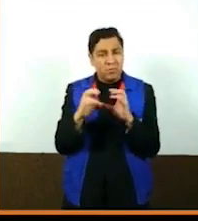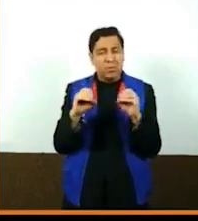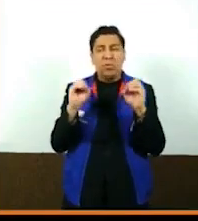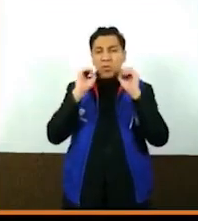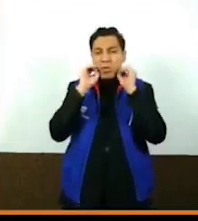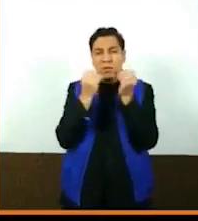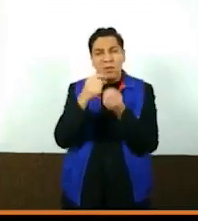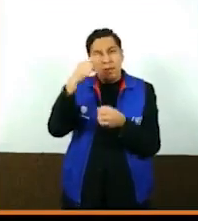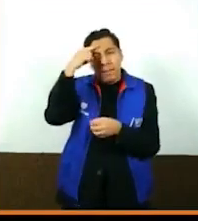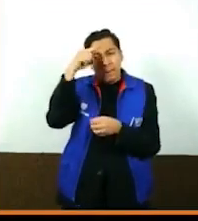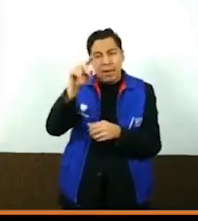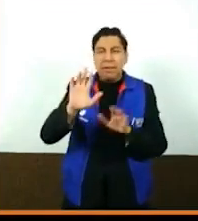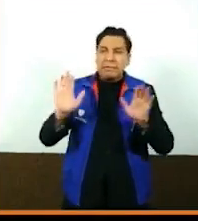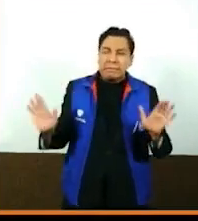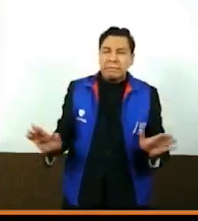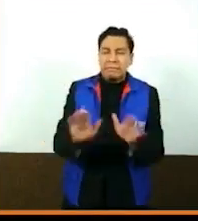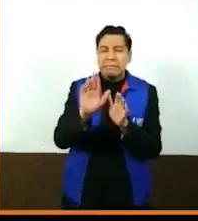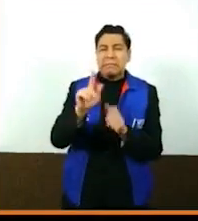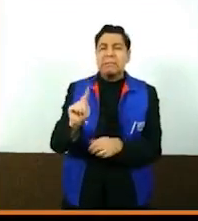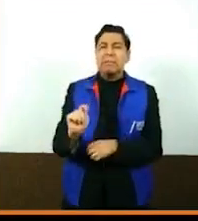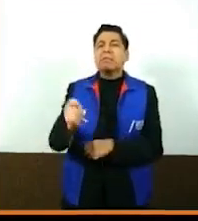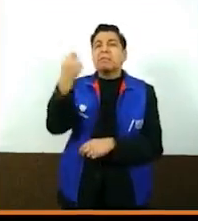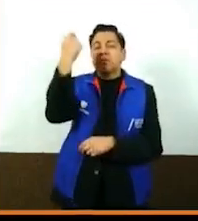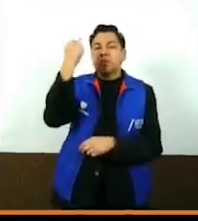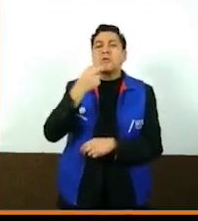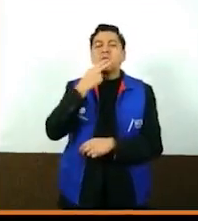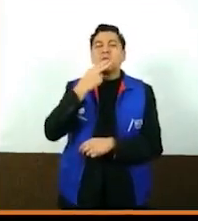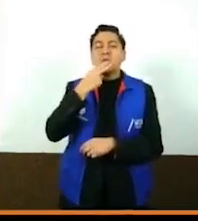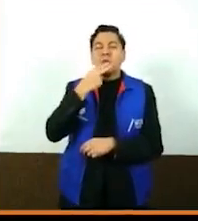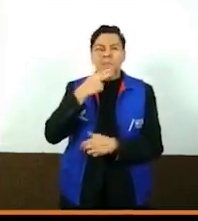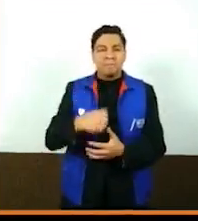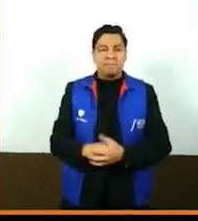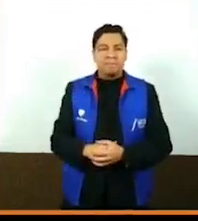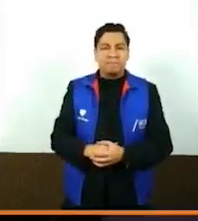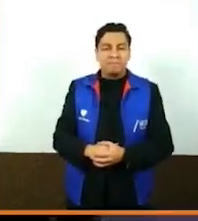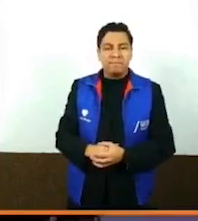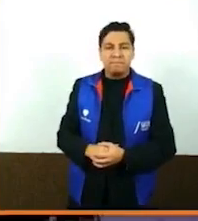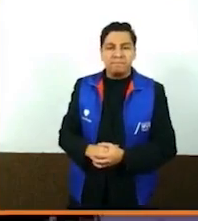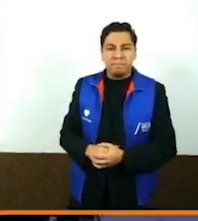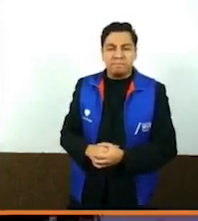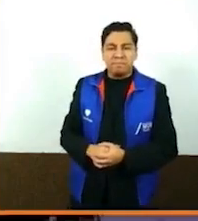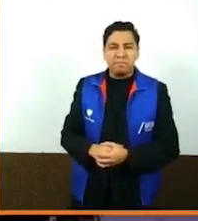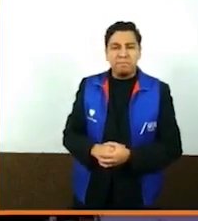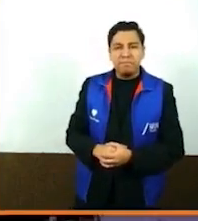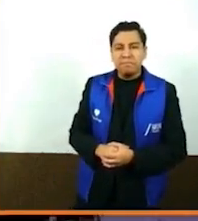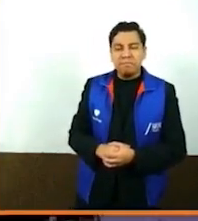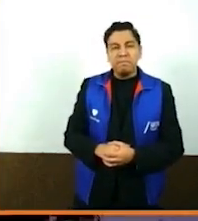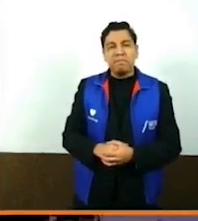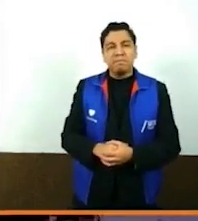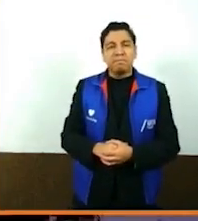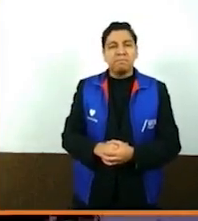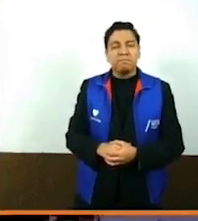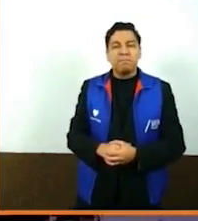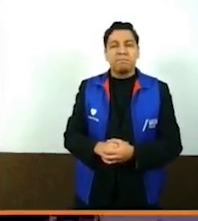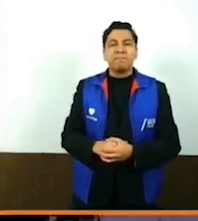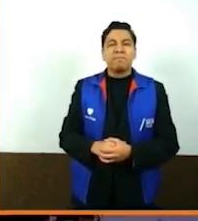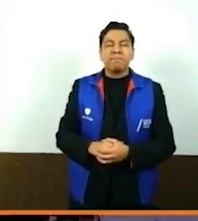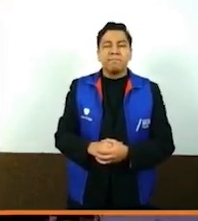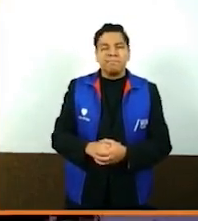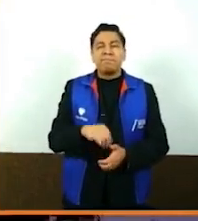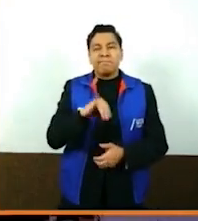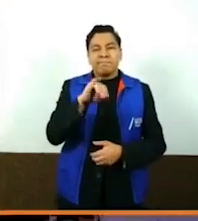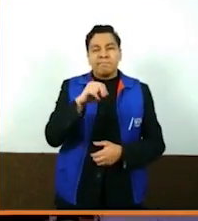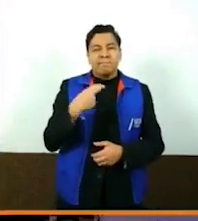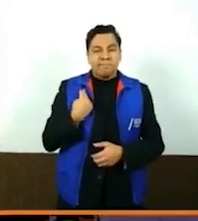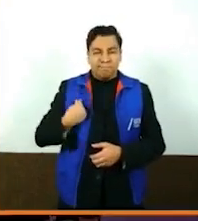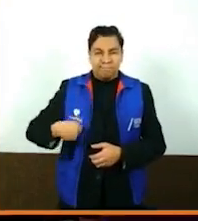para promover la innovación tecnológica. Nosotros en SoftTech siempre buscamos proyectos o programas donde